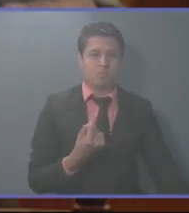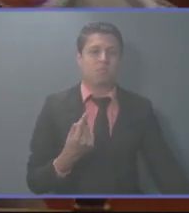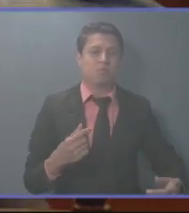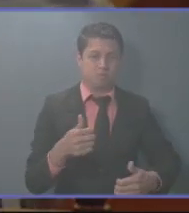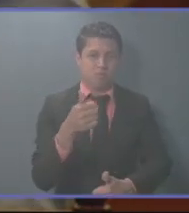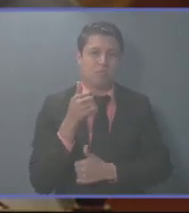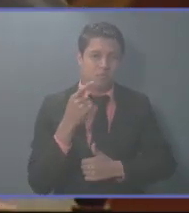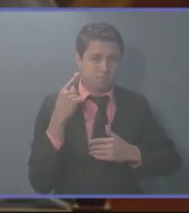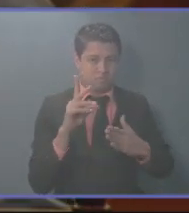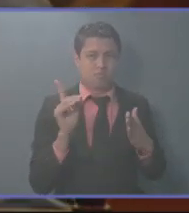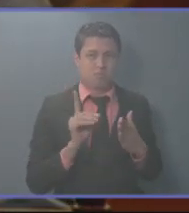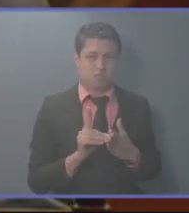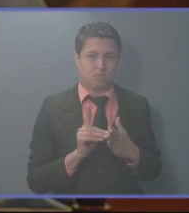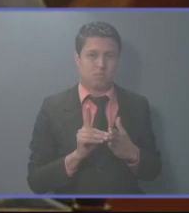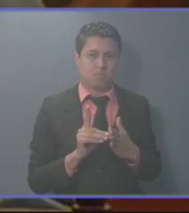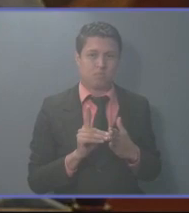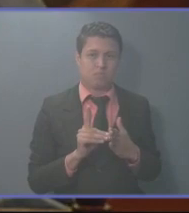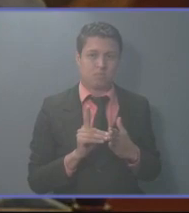como diputado